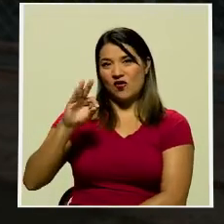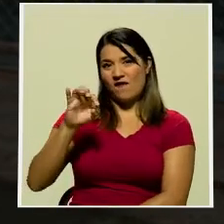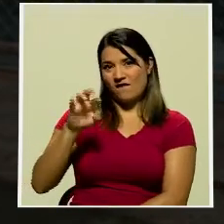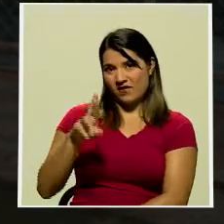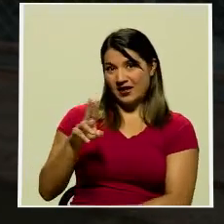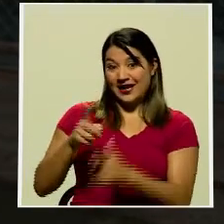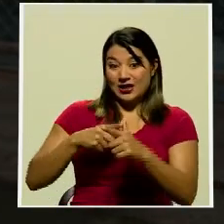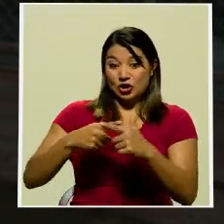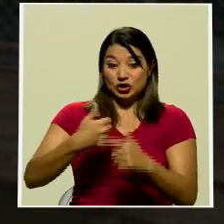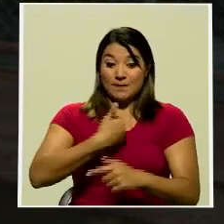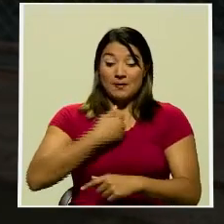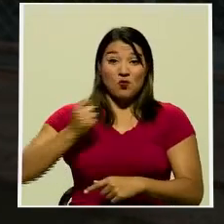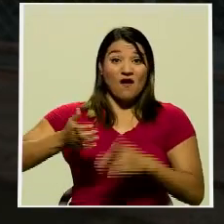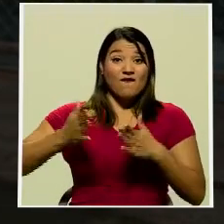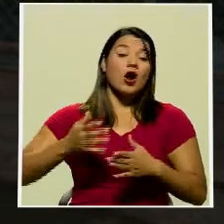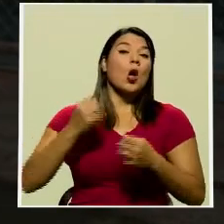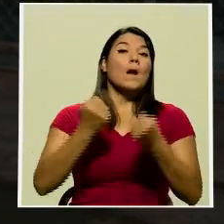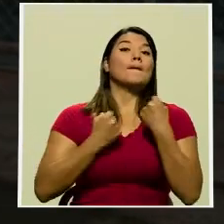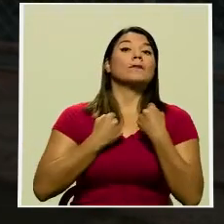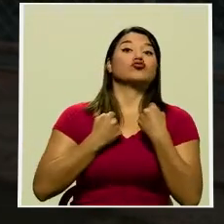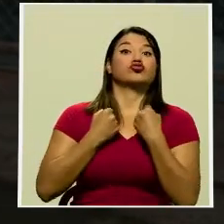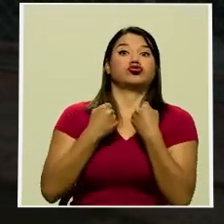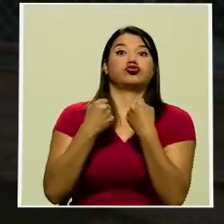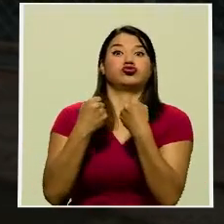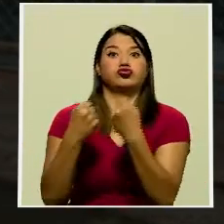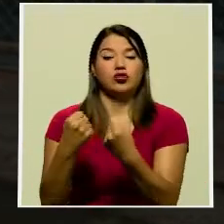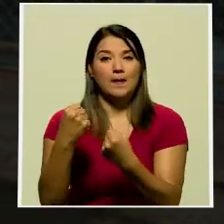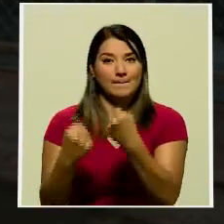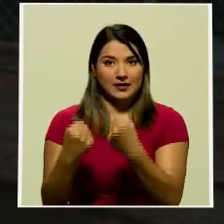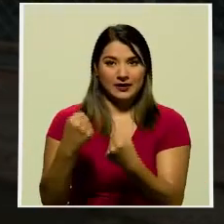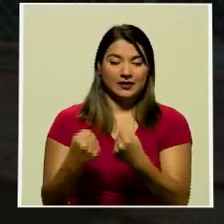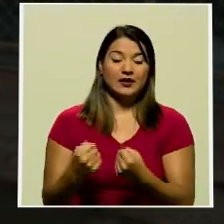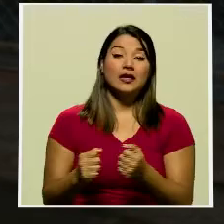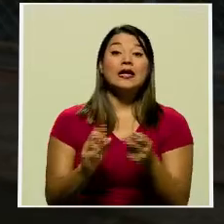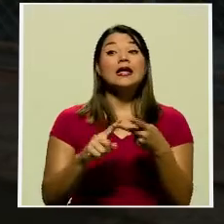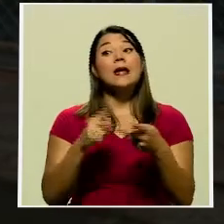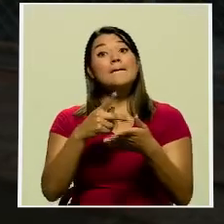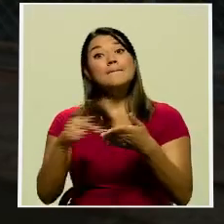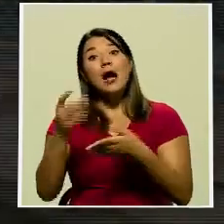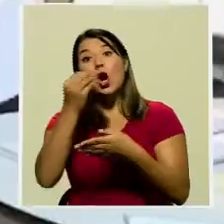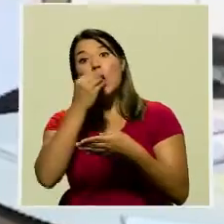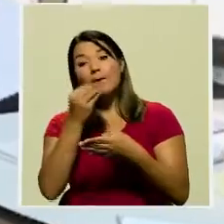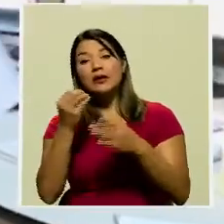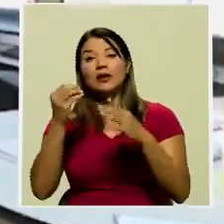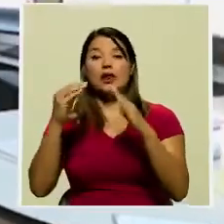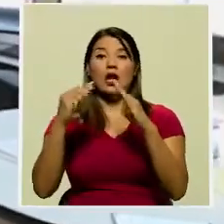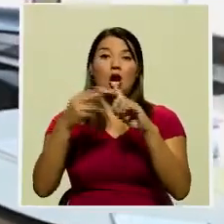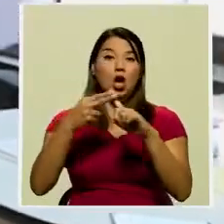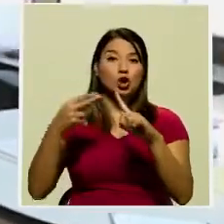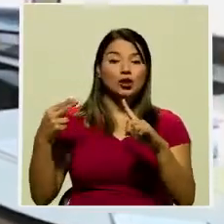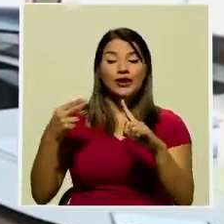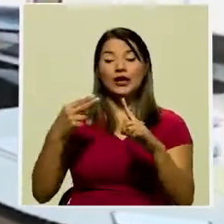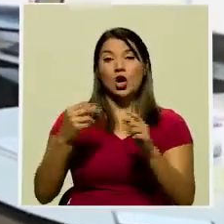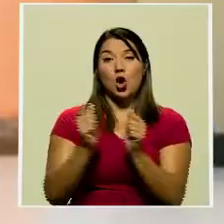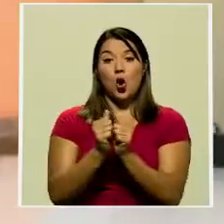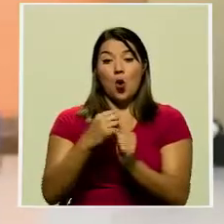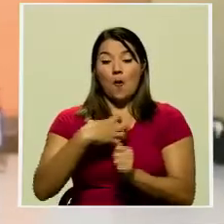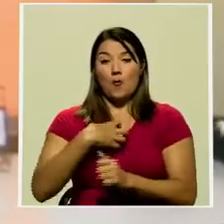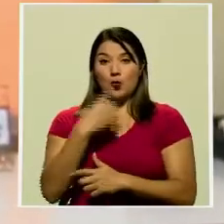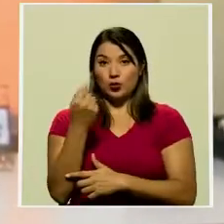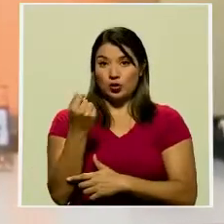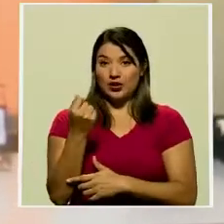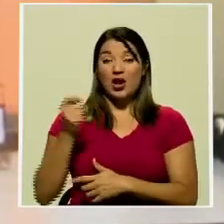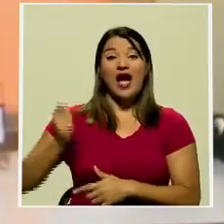y pagan de su propio bolsillo estos viáticos. Veamos. Los procuradores son los abogados que defienden los intereses